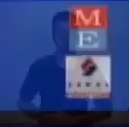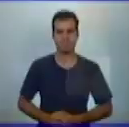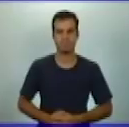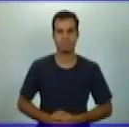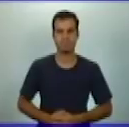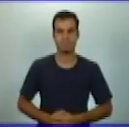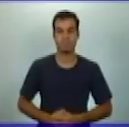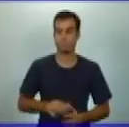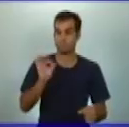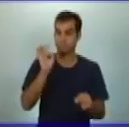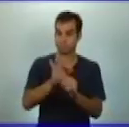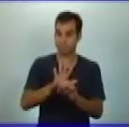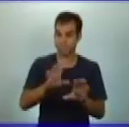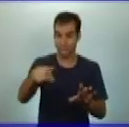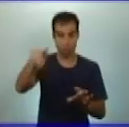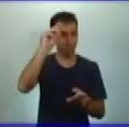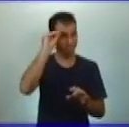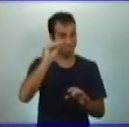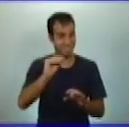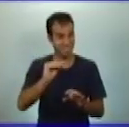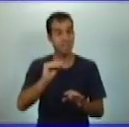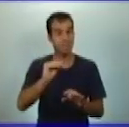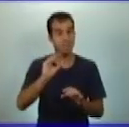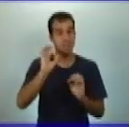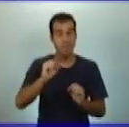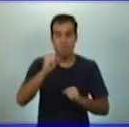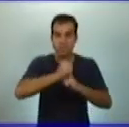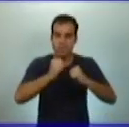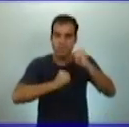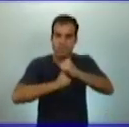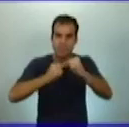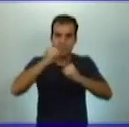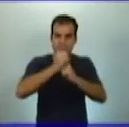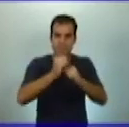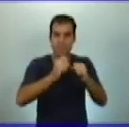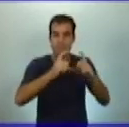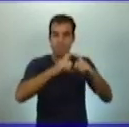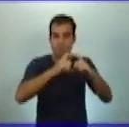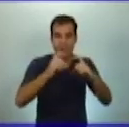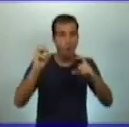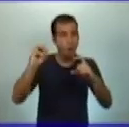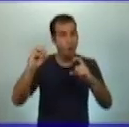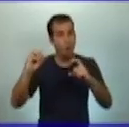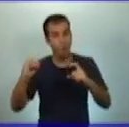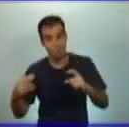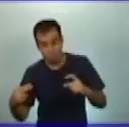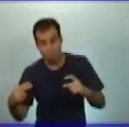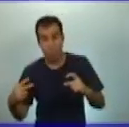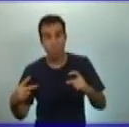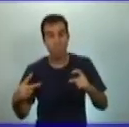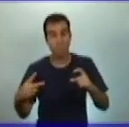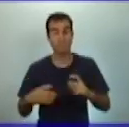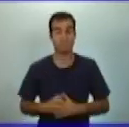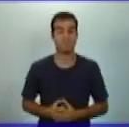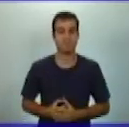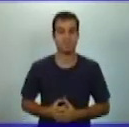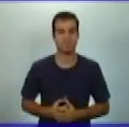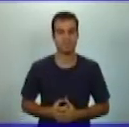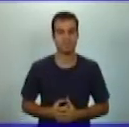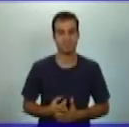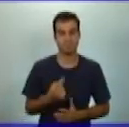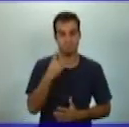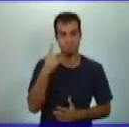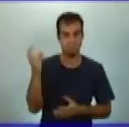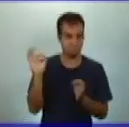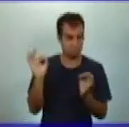Entonces, a partir del conocimiento de la estructura de la molécula de dioxígeno, es decir, que está formada por moléculas y que en sus